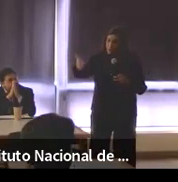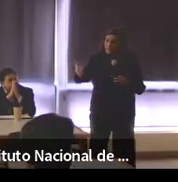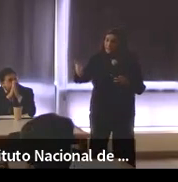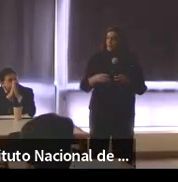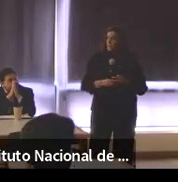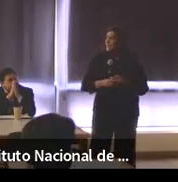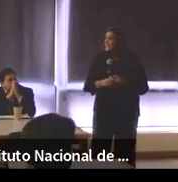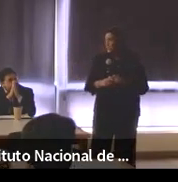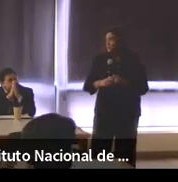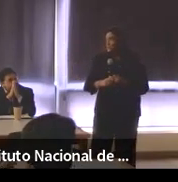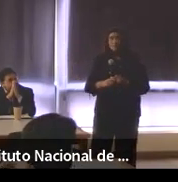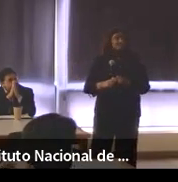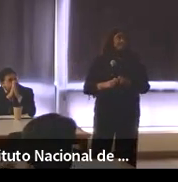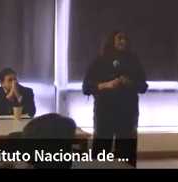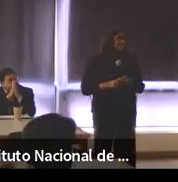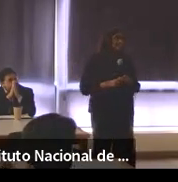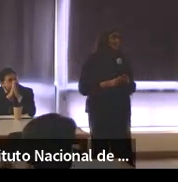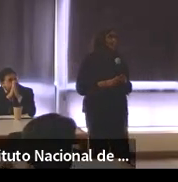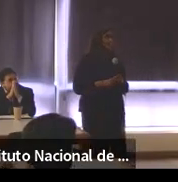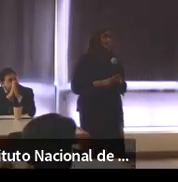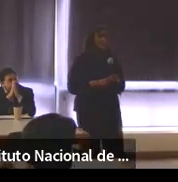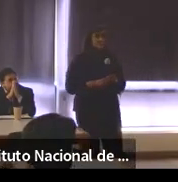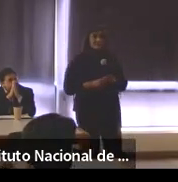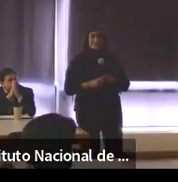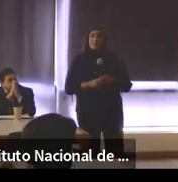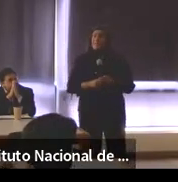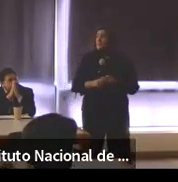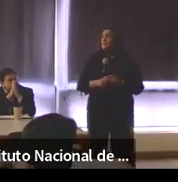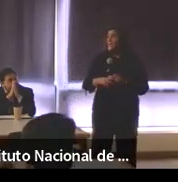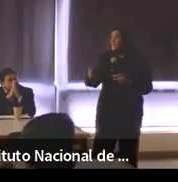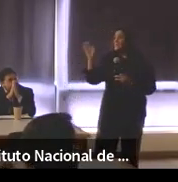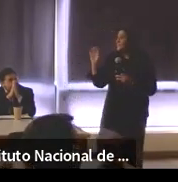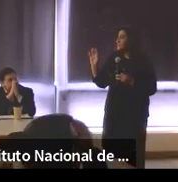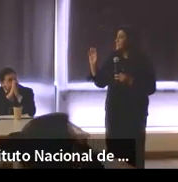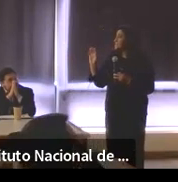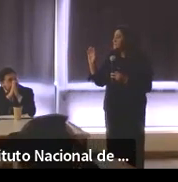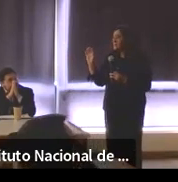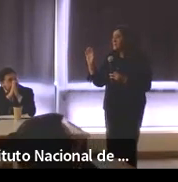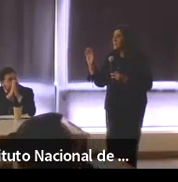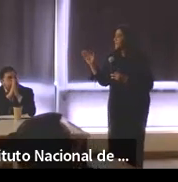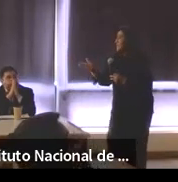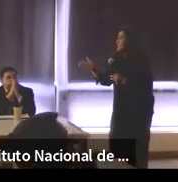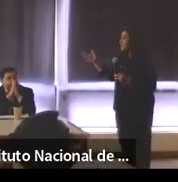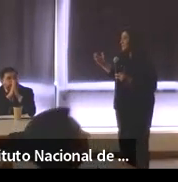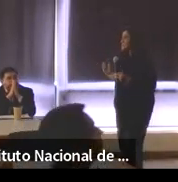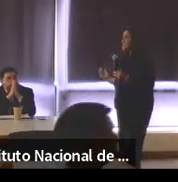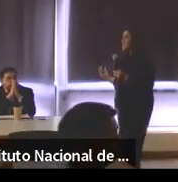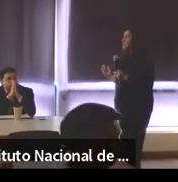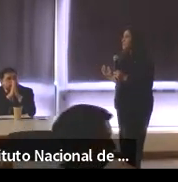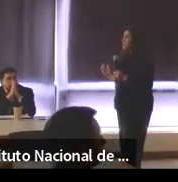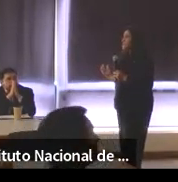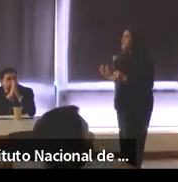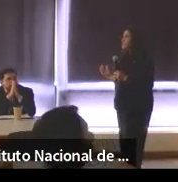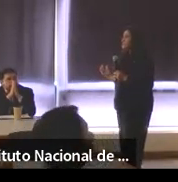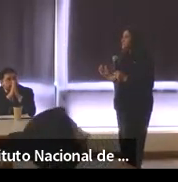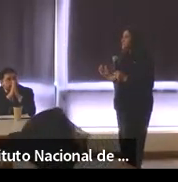enfócate en la solución tienes que planificar y esta planificación tiene que ver también con la prevención del